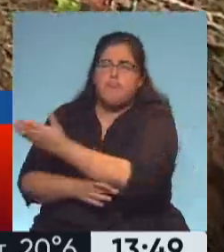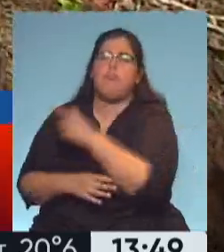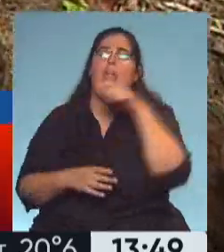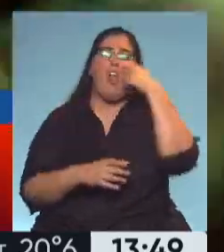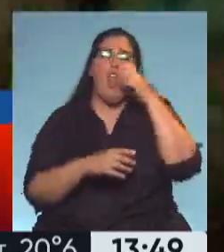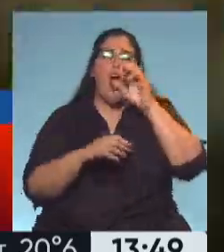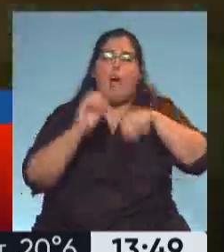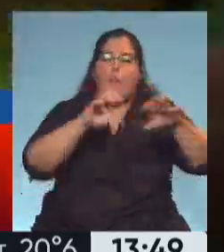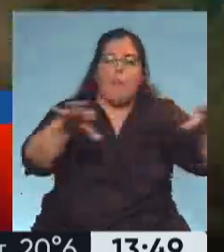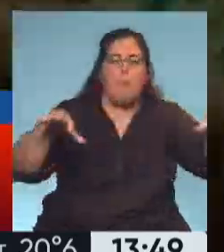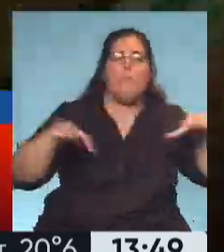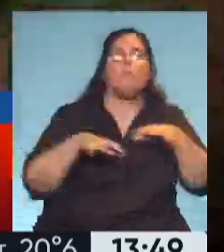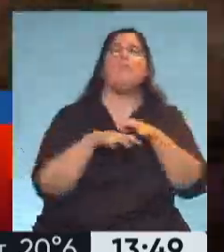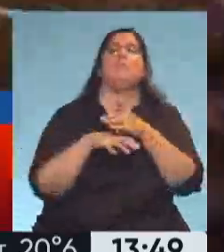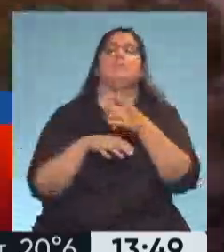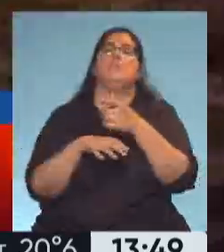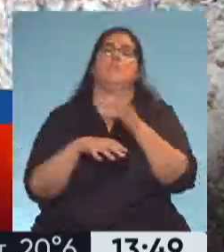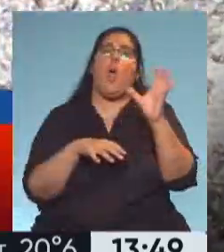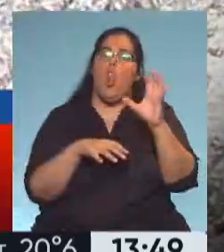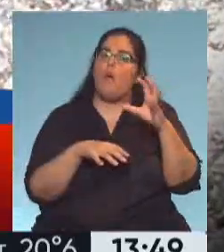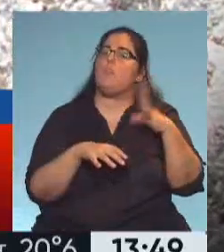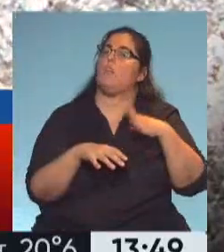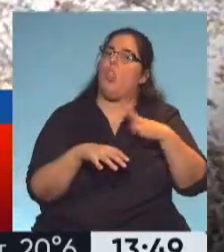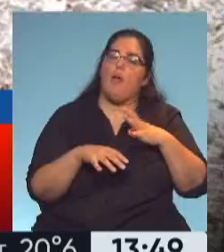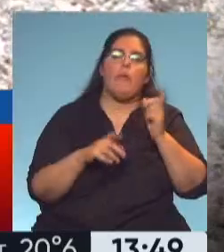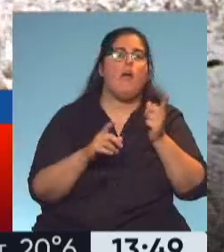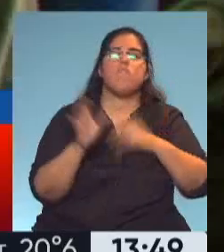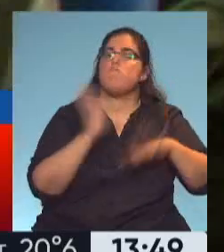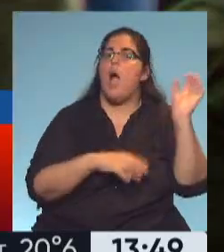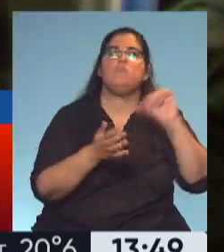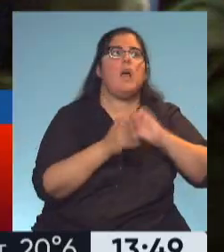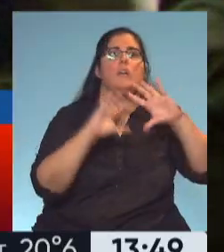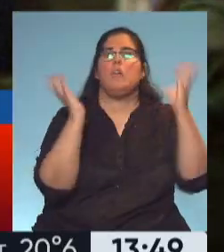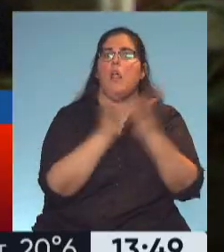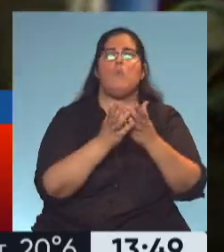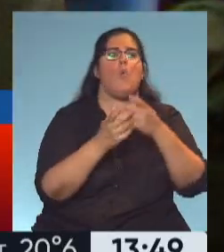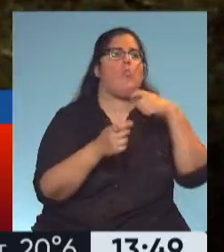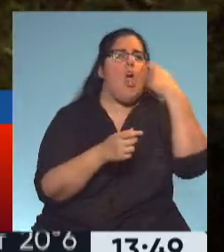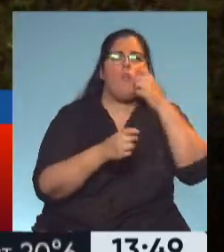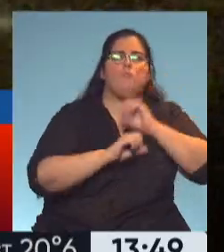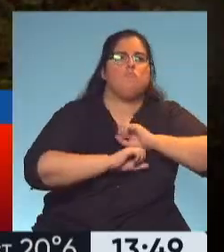droga. Colombia sigue siendo el principal exportador de cocaína del mundo.